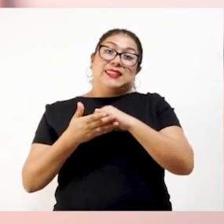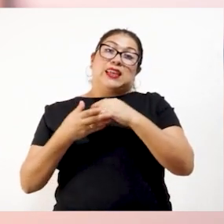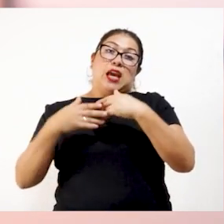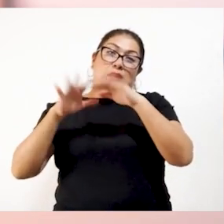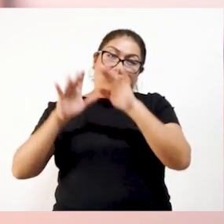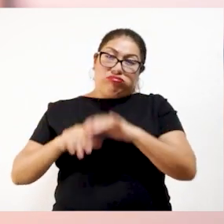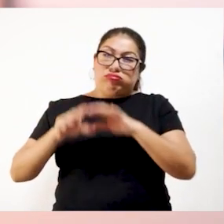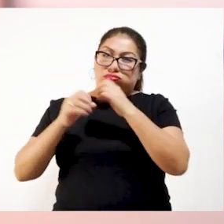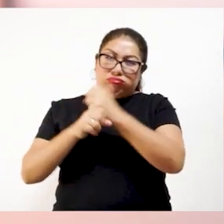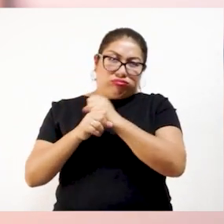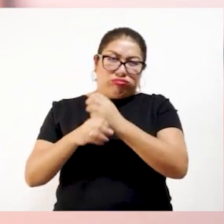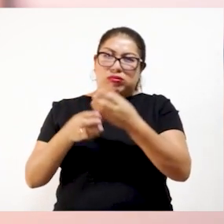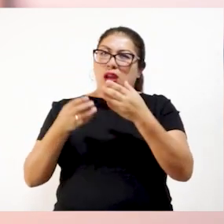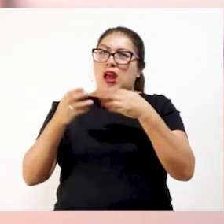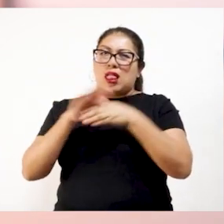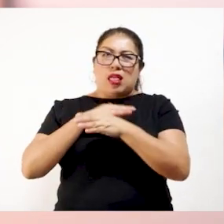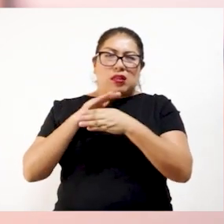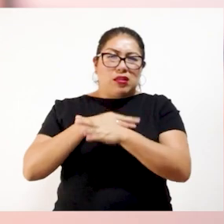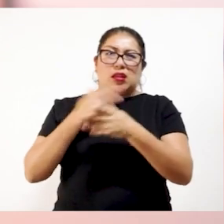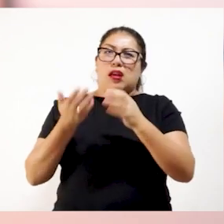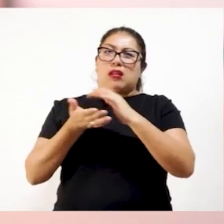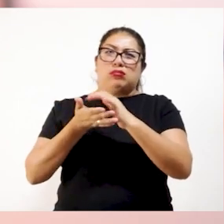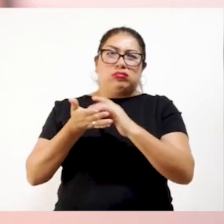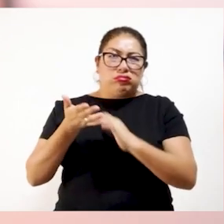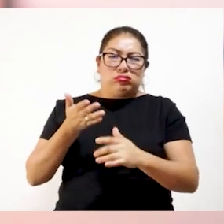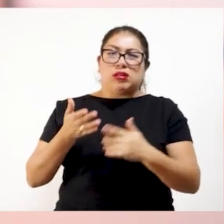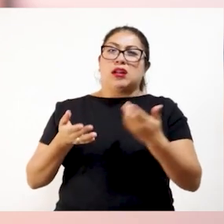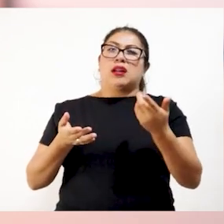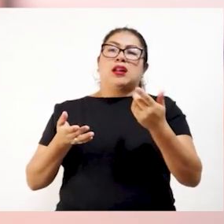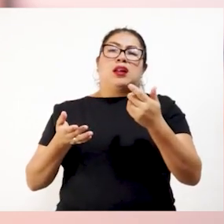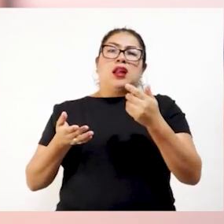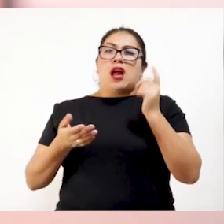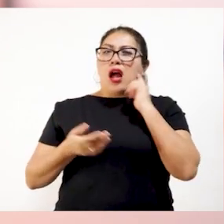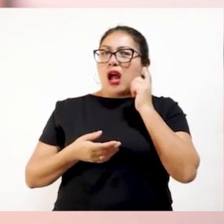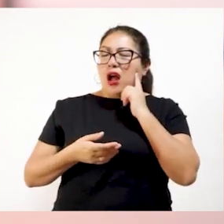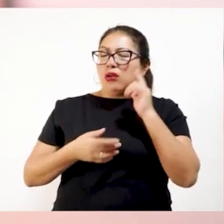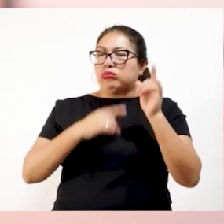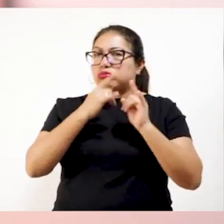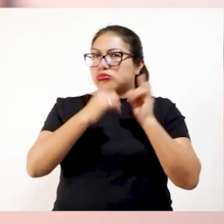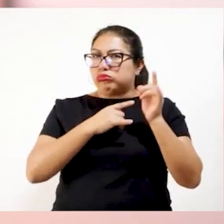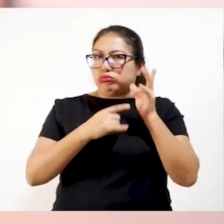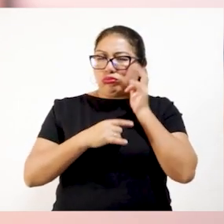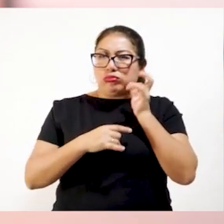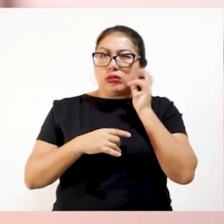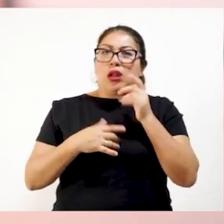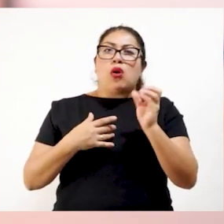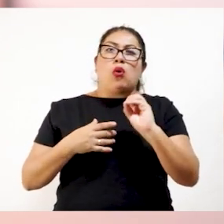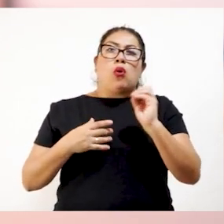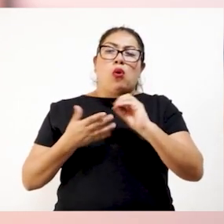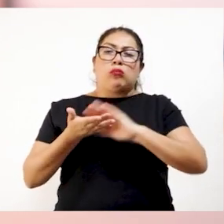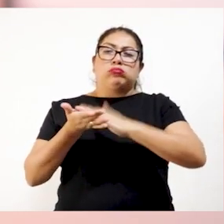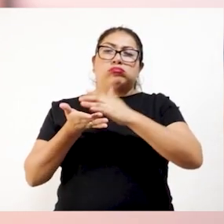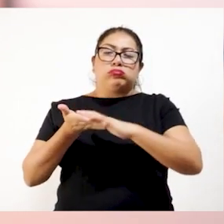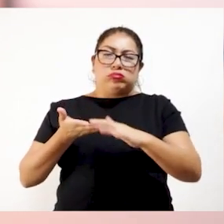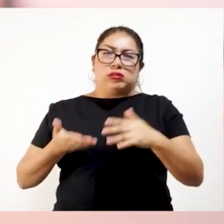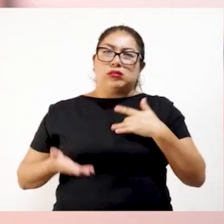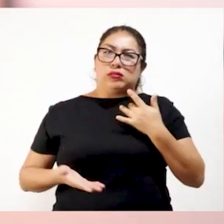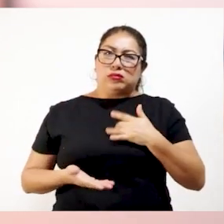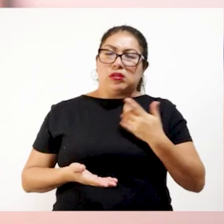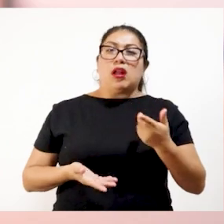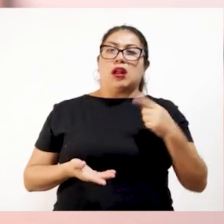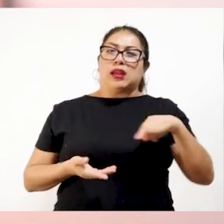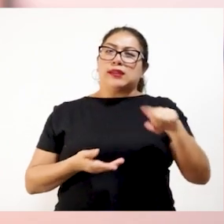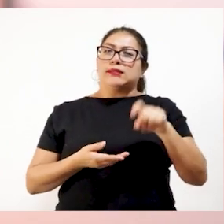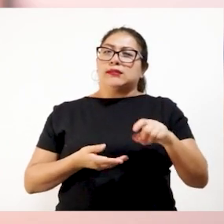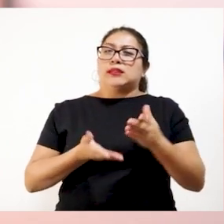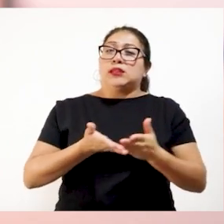todo el material educativo en formatos accesibles, ya sea braille, ya sea sistema audio o en relieve, que